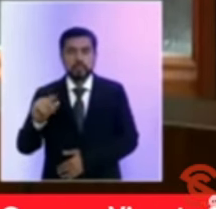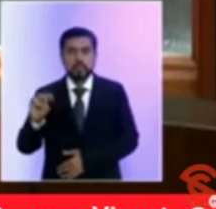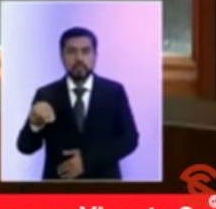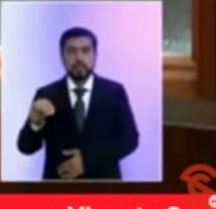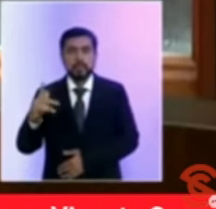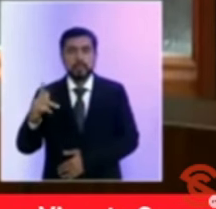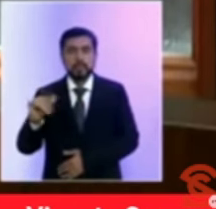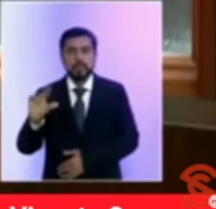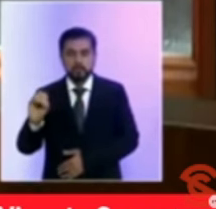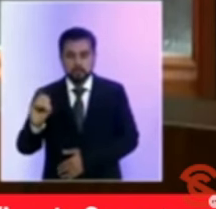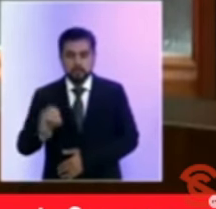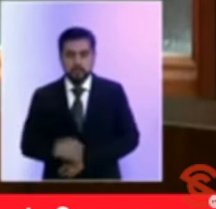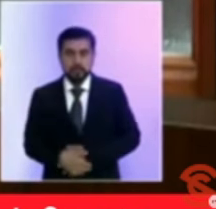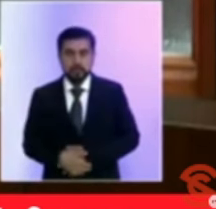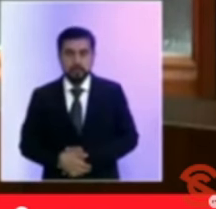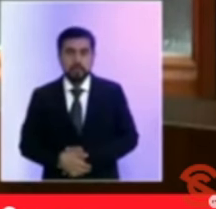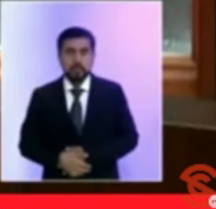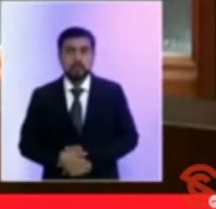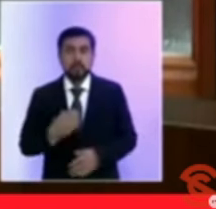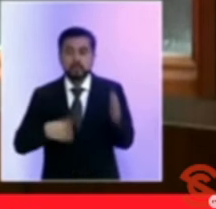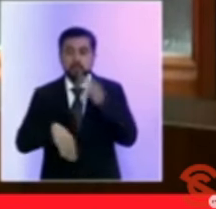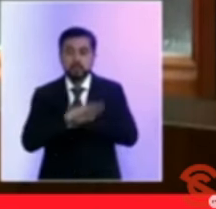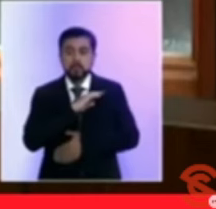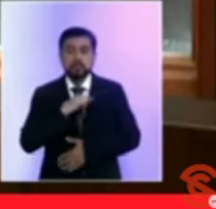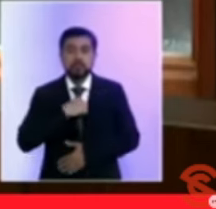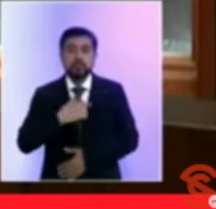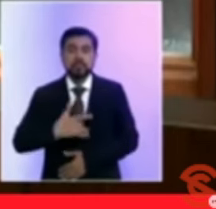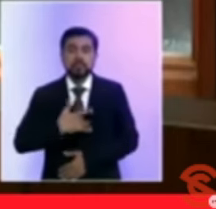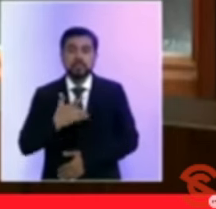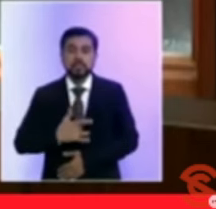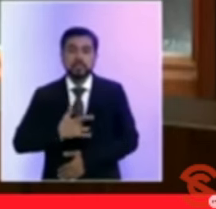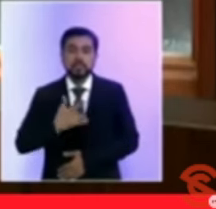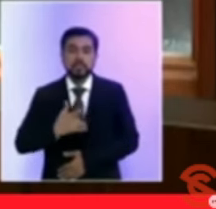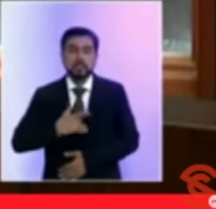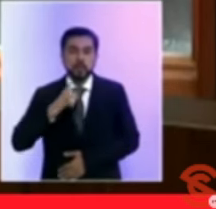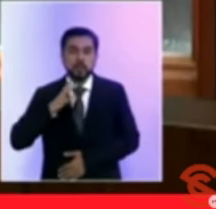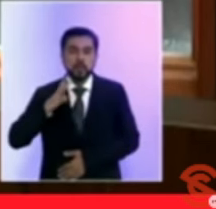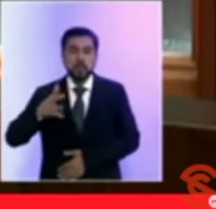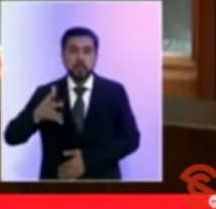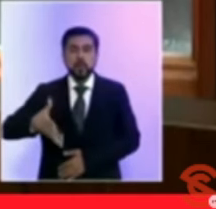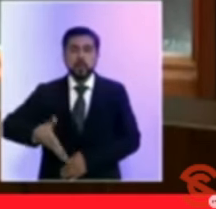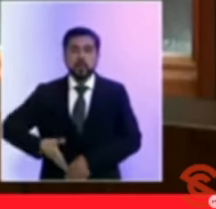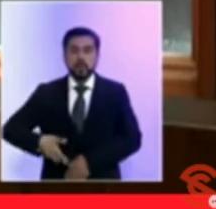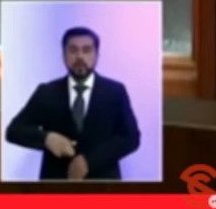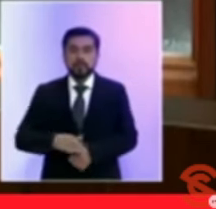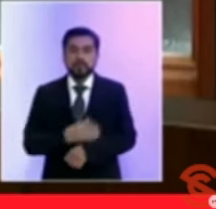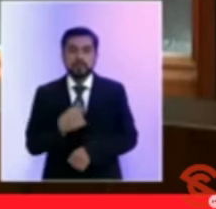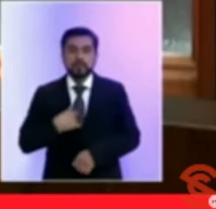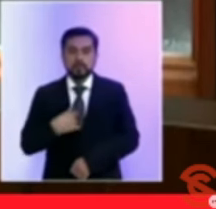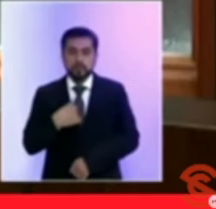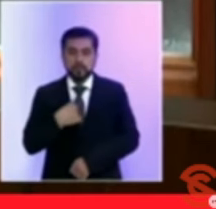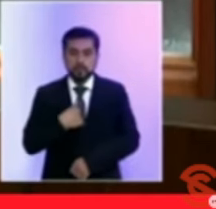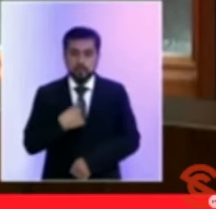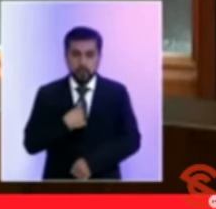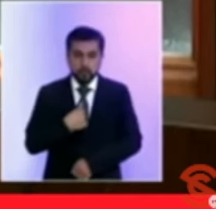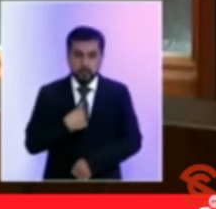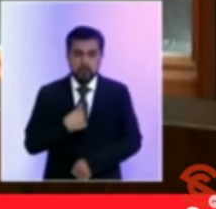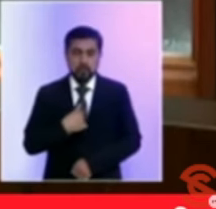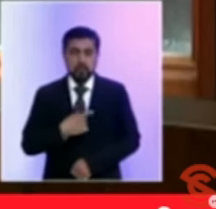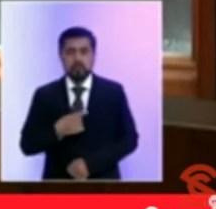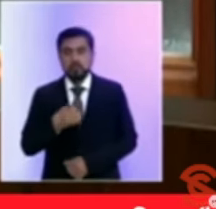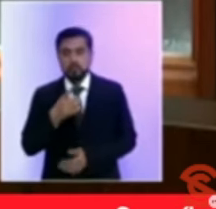honra ser la primera voz que se dirige a usted de forma oficial como